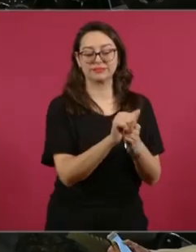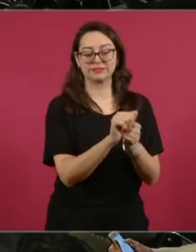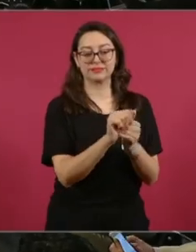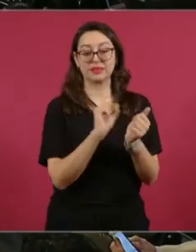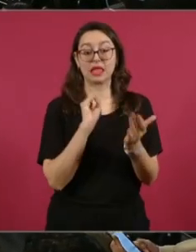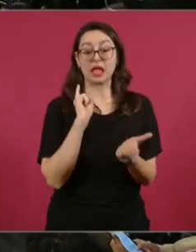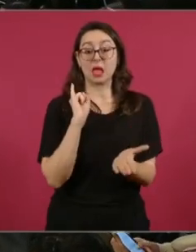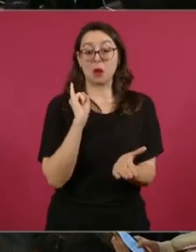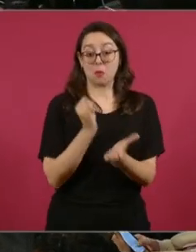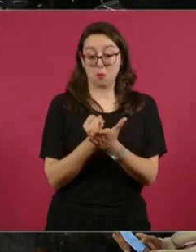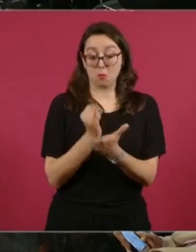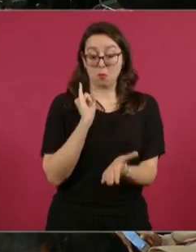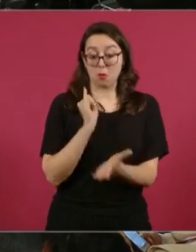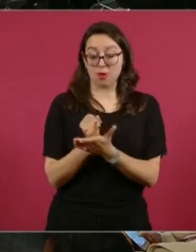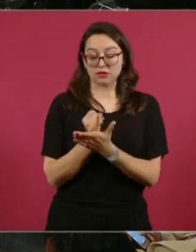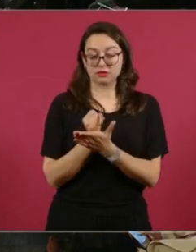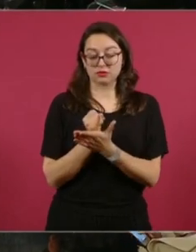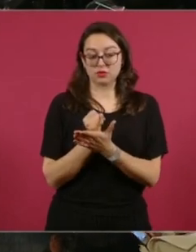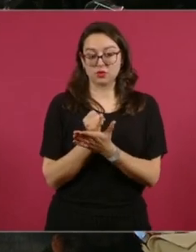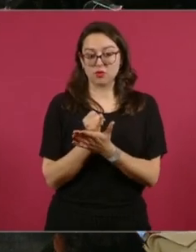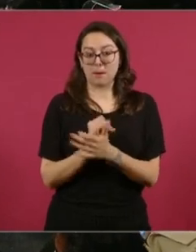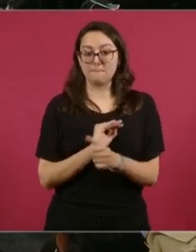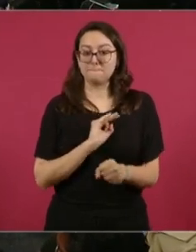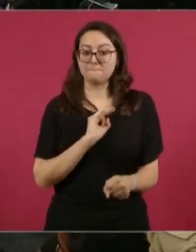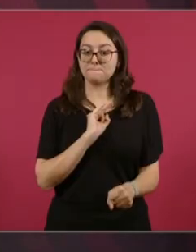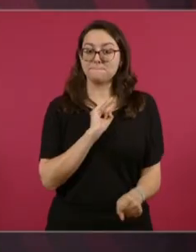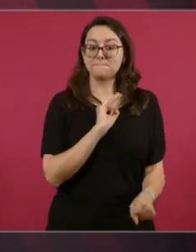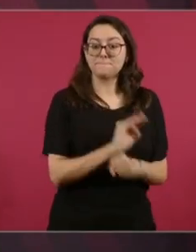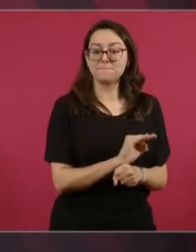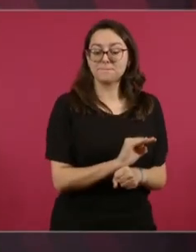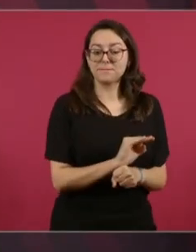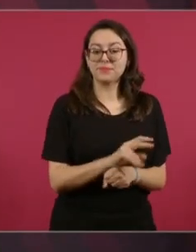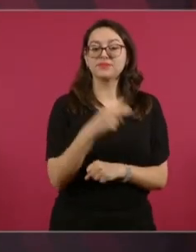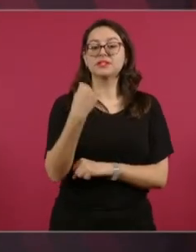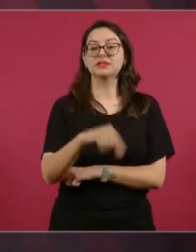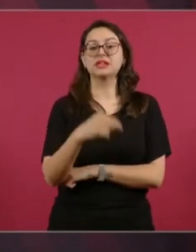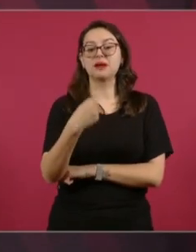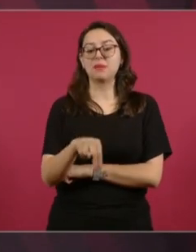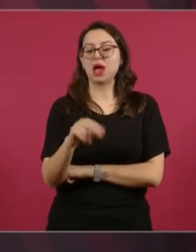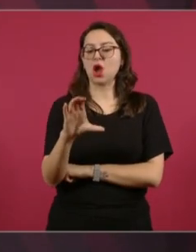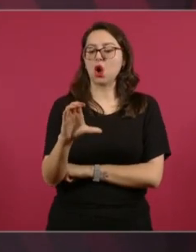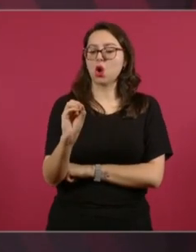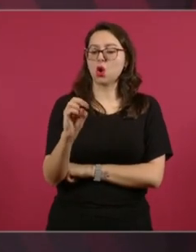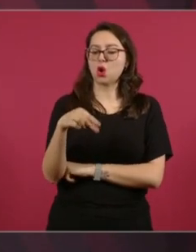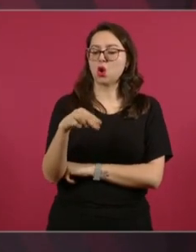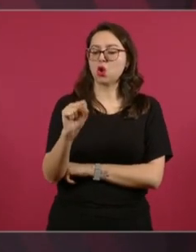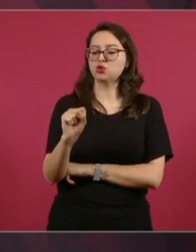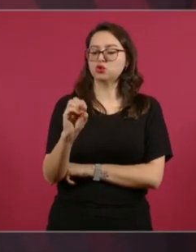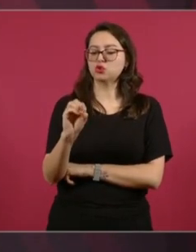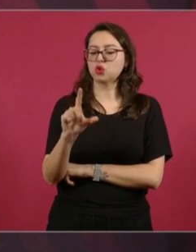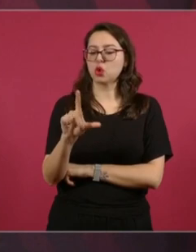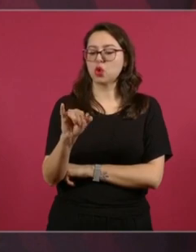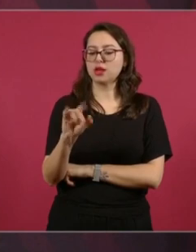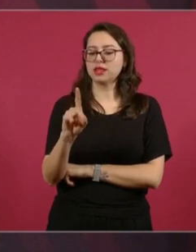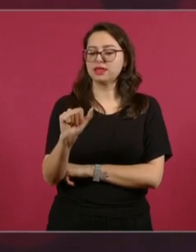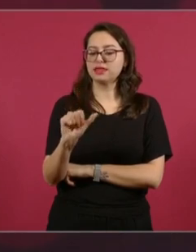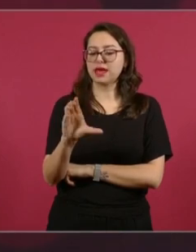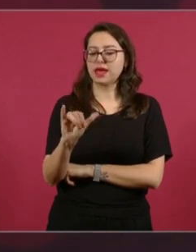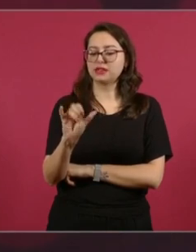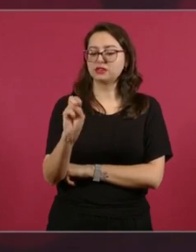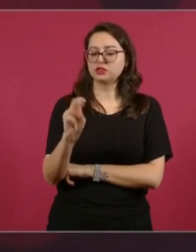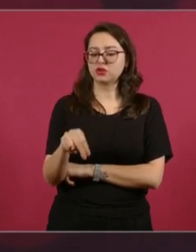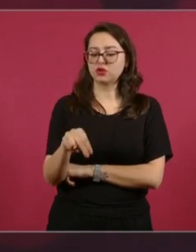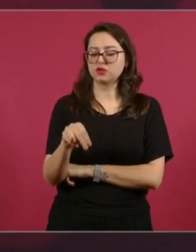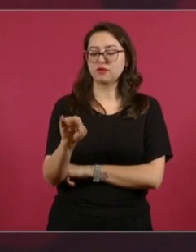les da en concesión este régimen que se llama de consolidación fiscal,